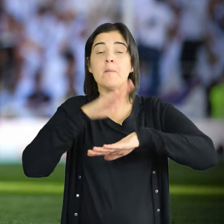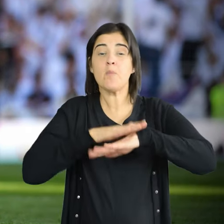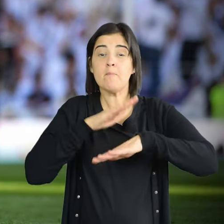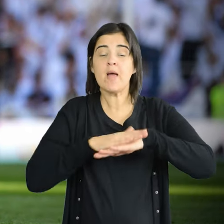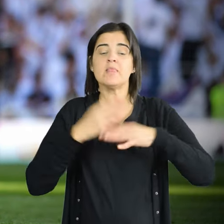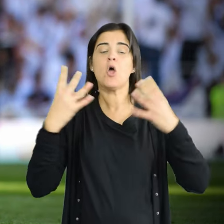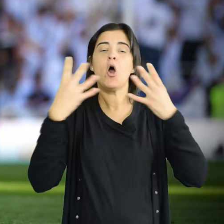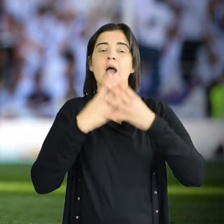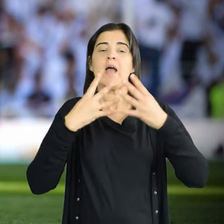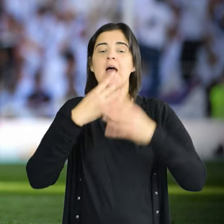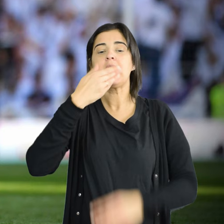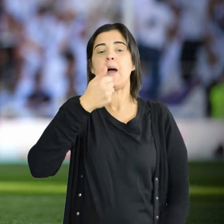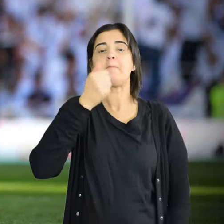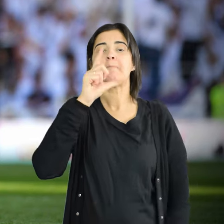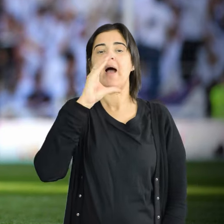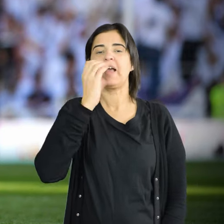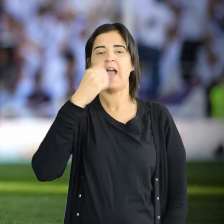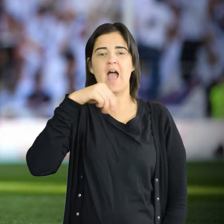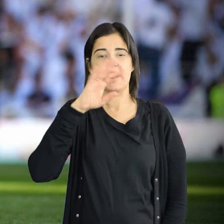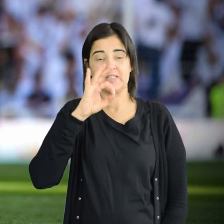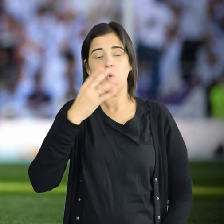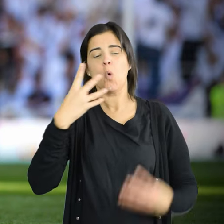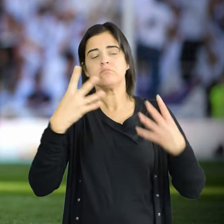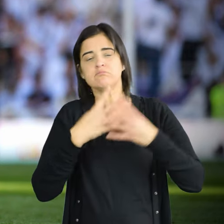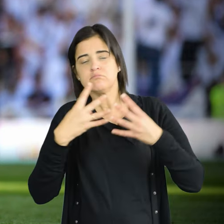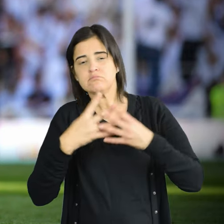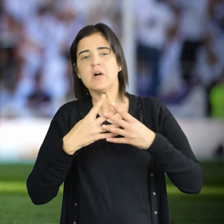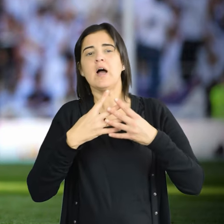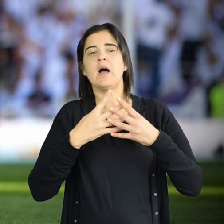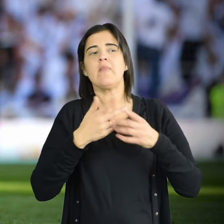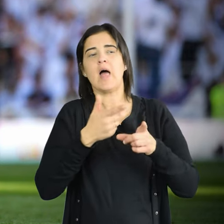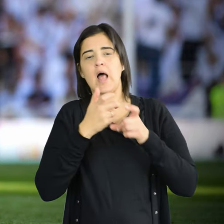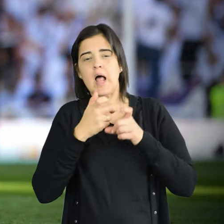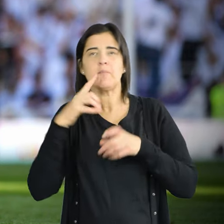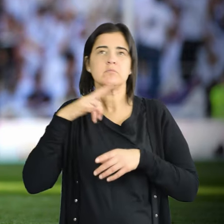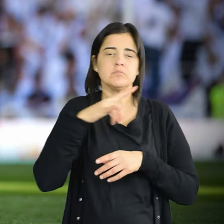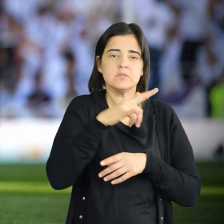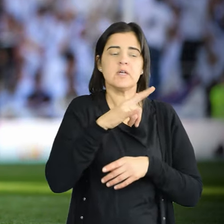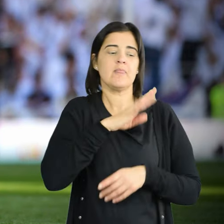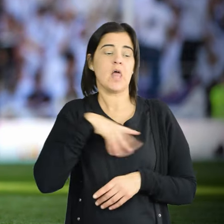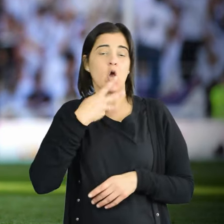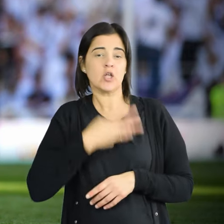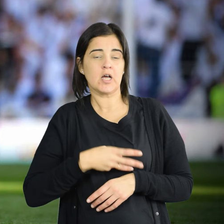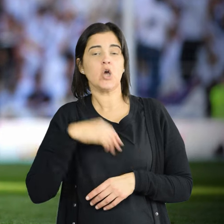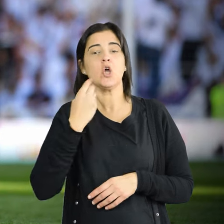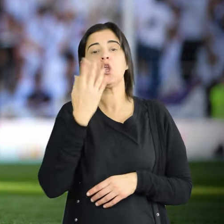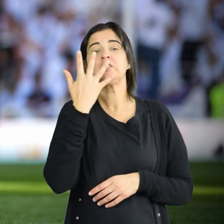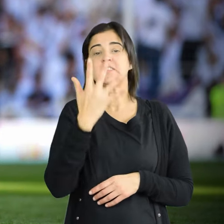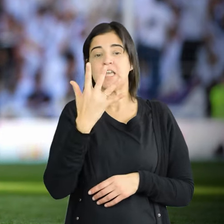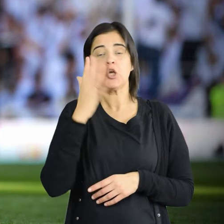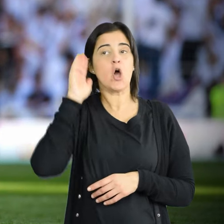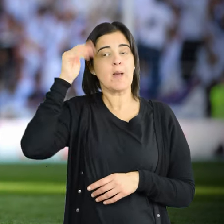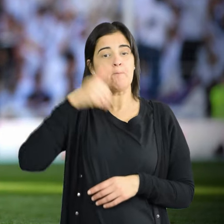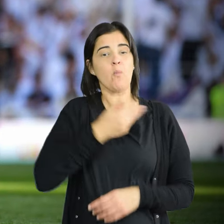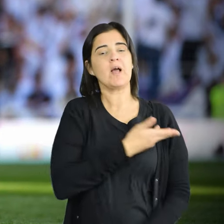estallaba en aquel entonces la guerra de los balcanes un conflicto bélico por la independencia de Croacia y otras cinco ex